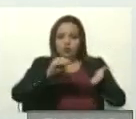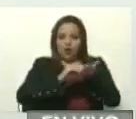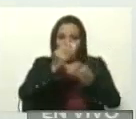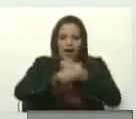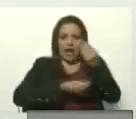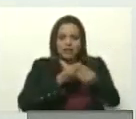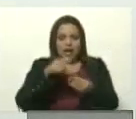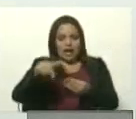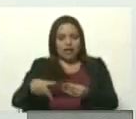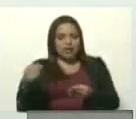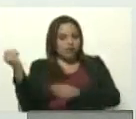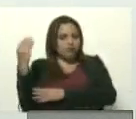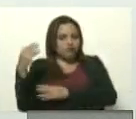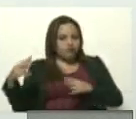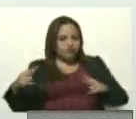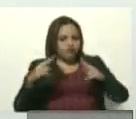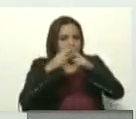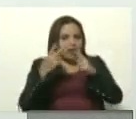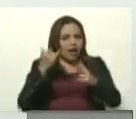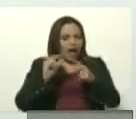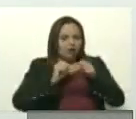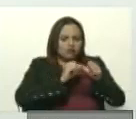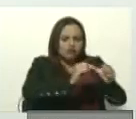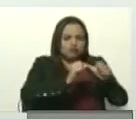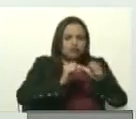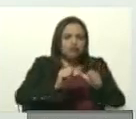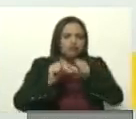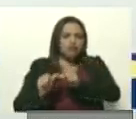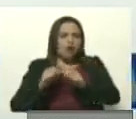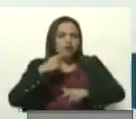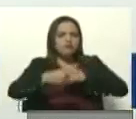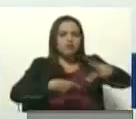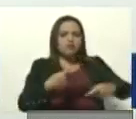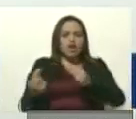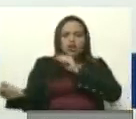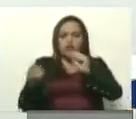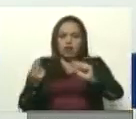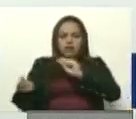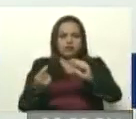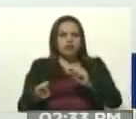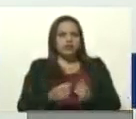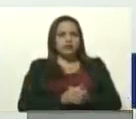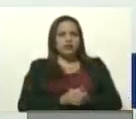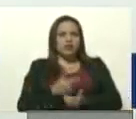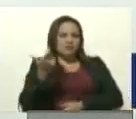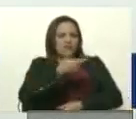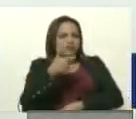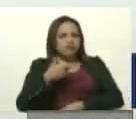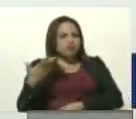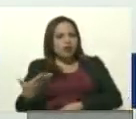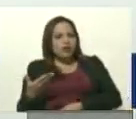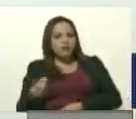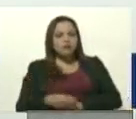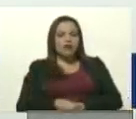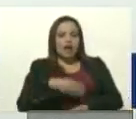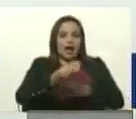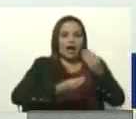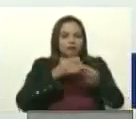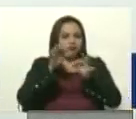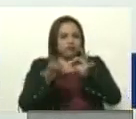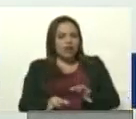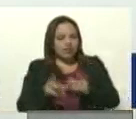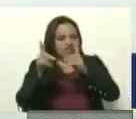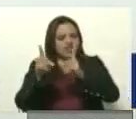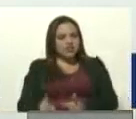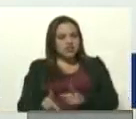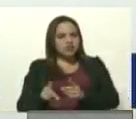de este foro, que da continuidad al proceso de diálogo que busca dar cumplimiento a la